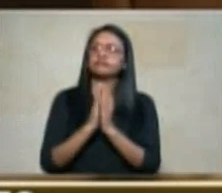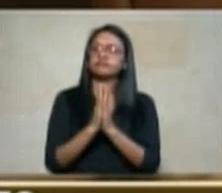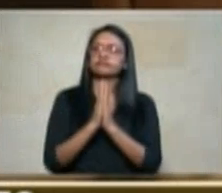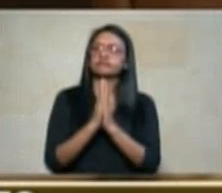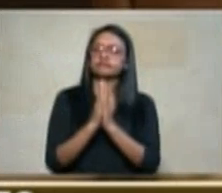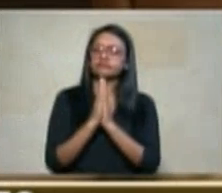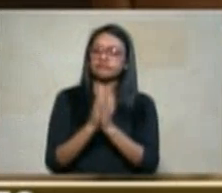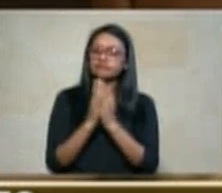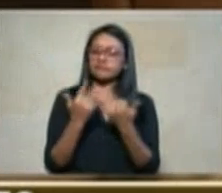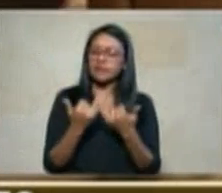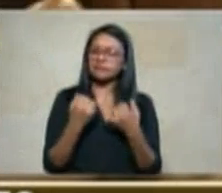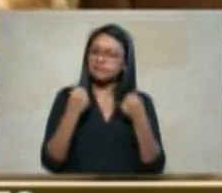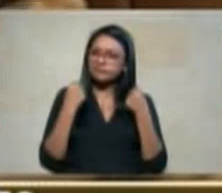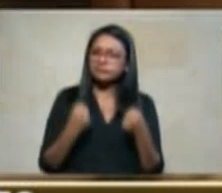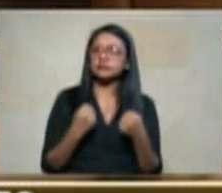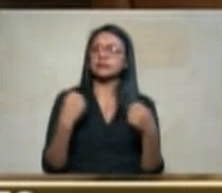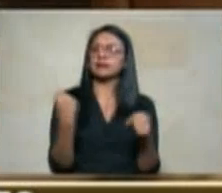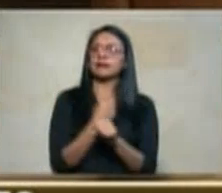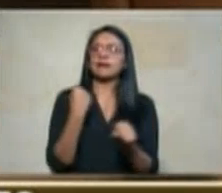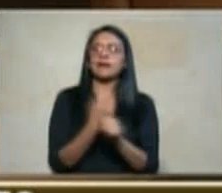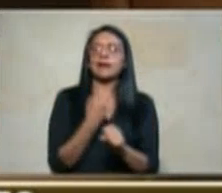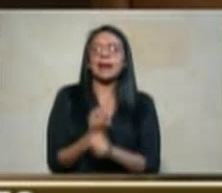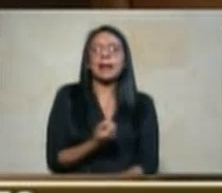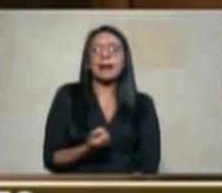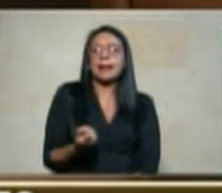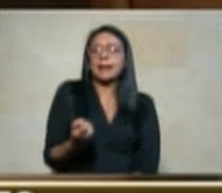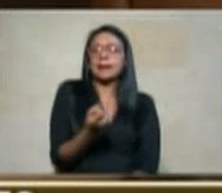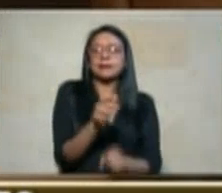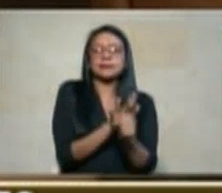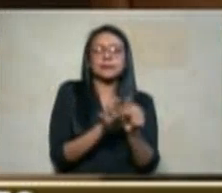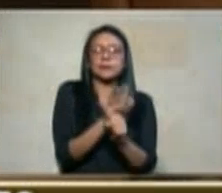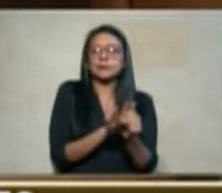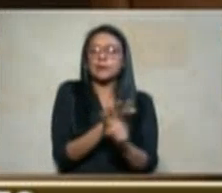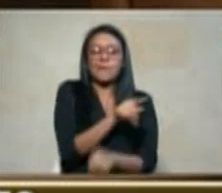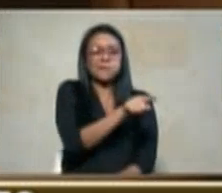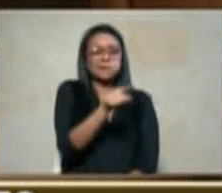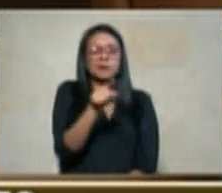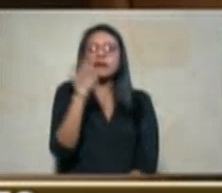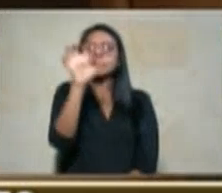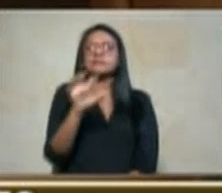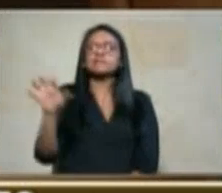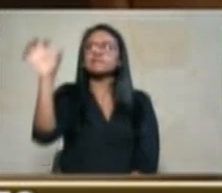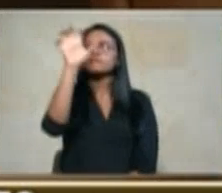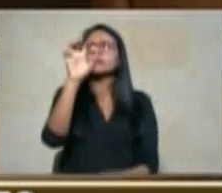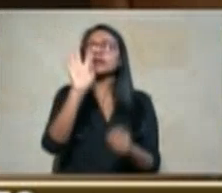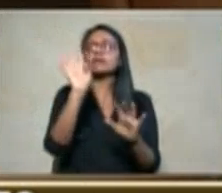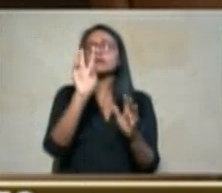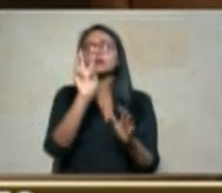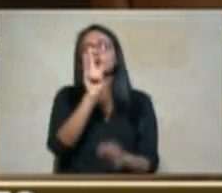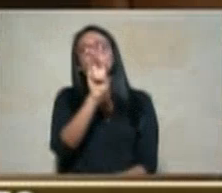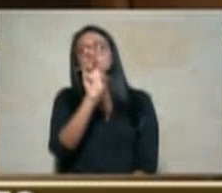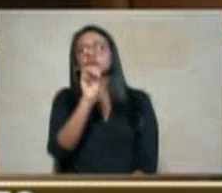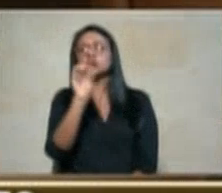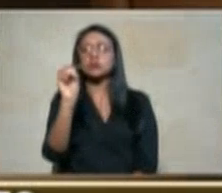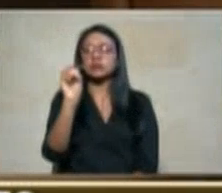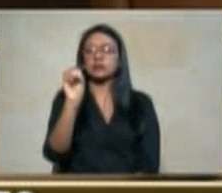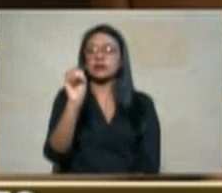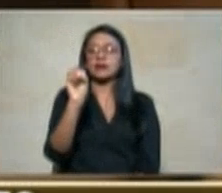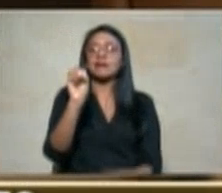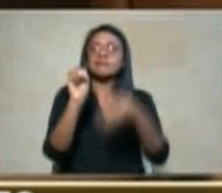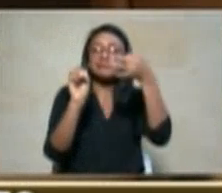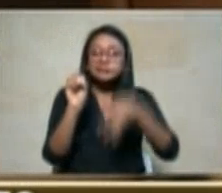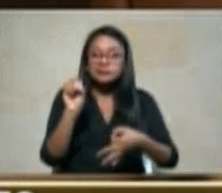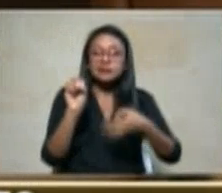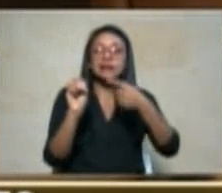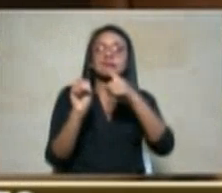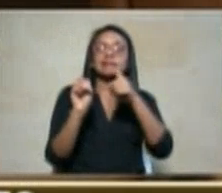que se intensifique el trabajo, dado que han sido muy pocos los casos en el tema del exterior. Son alrededor de 800 de las 10.000